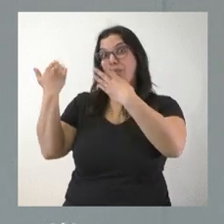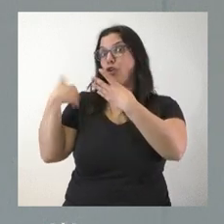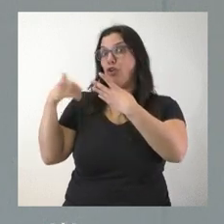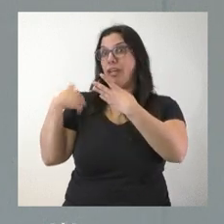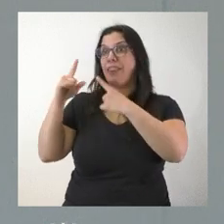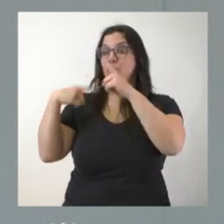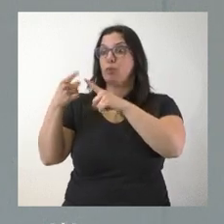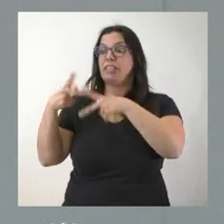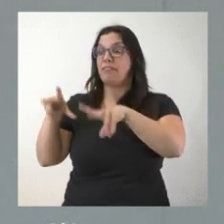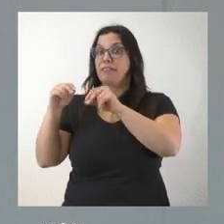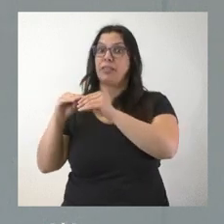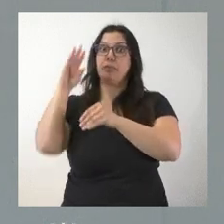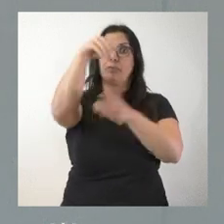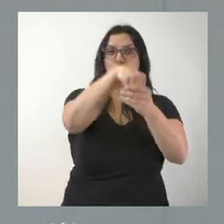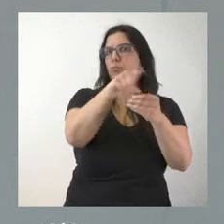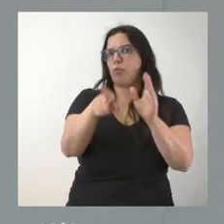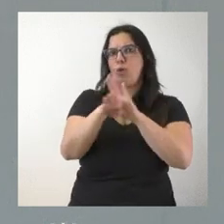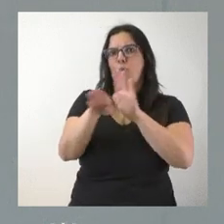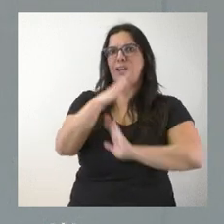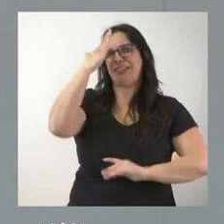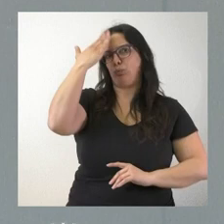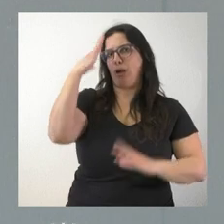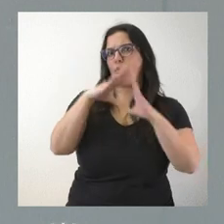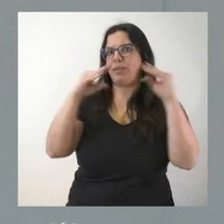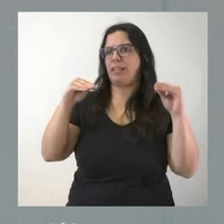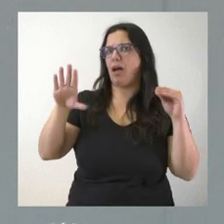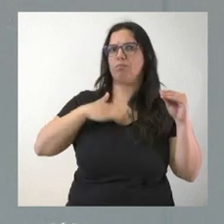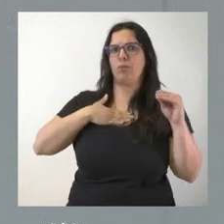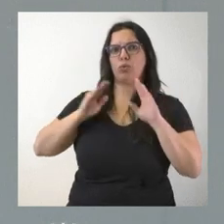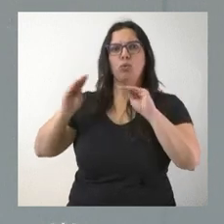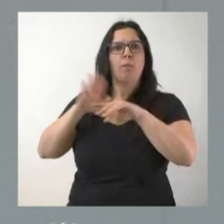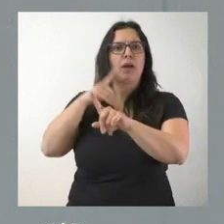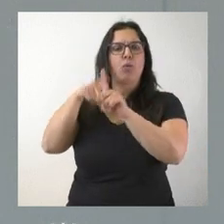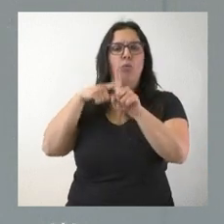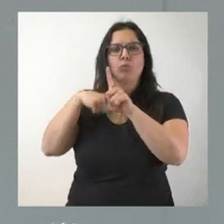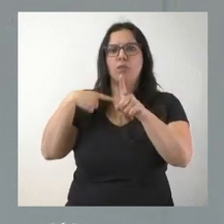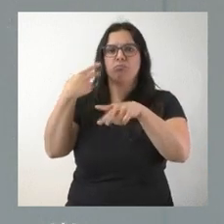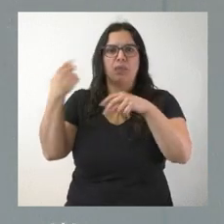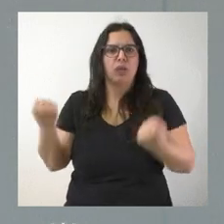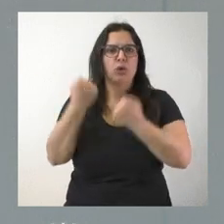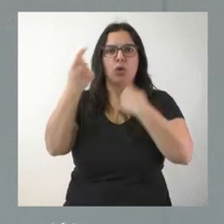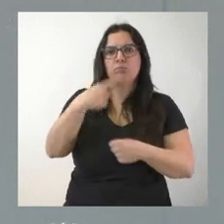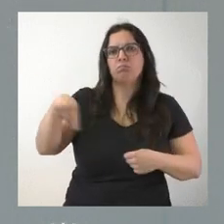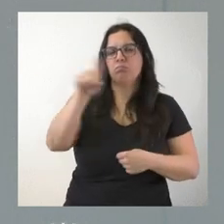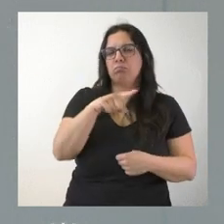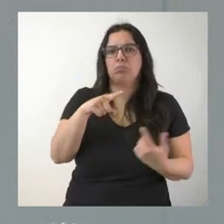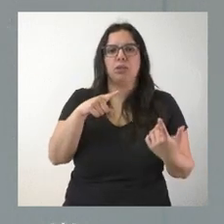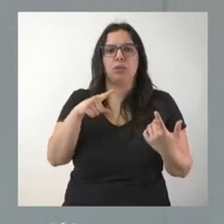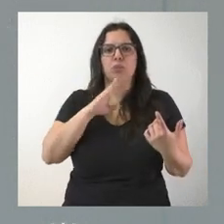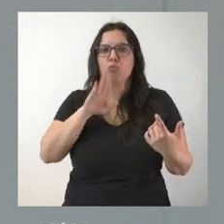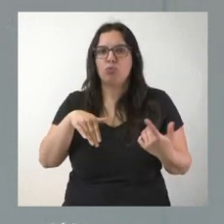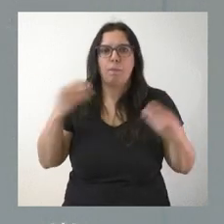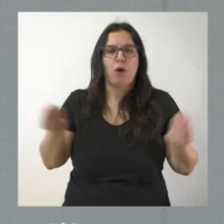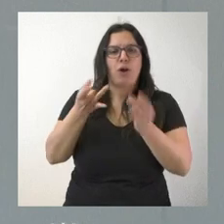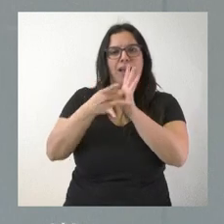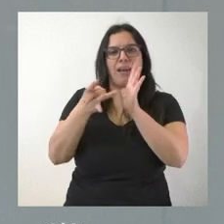lógicamente de la universidad que era el titular del mismo con el objetivo de llevar a cabo las actuaciones que pudieran corresponder mejorando la